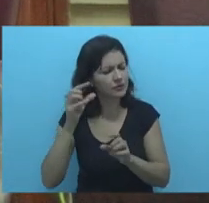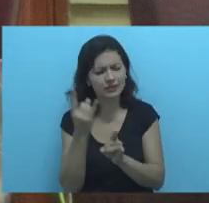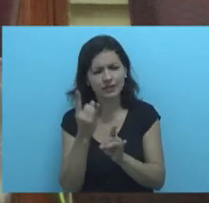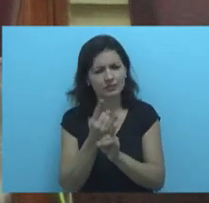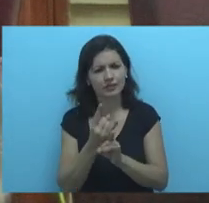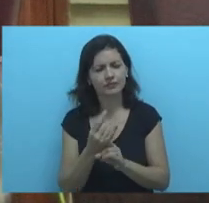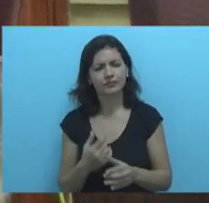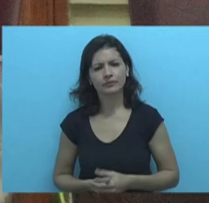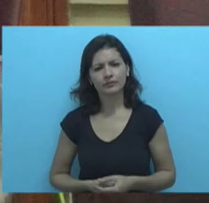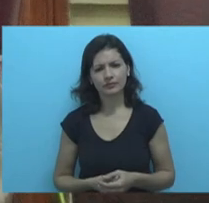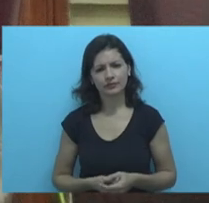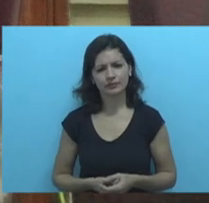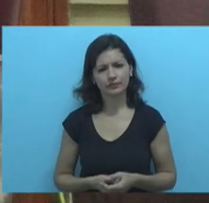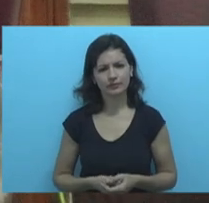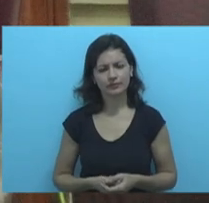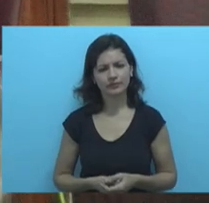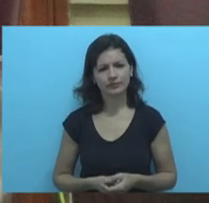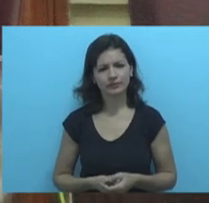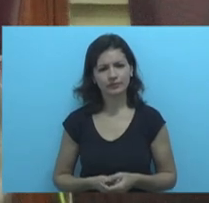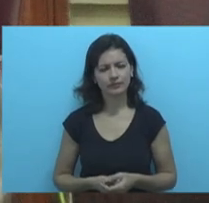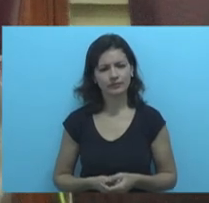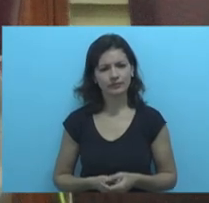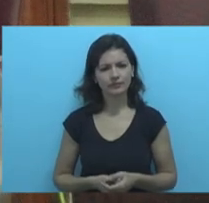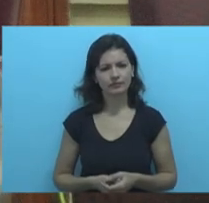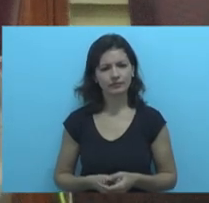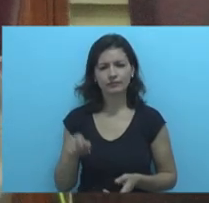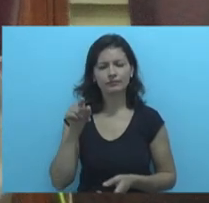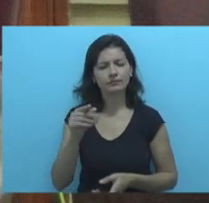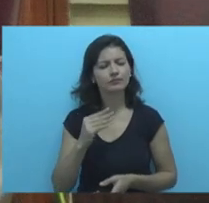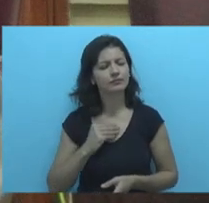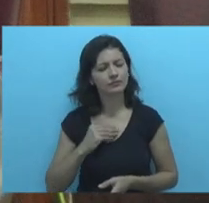Y me parece que es una de las virtudes